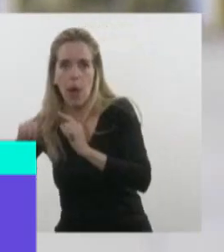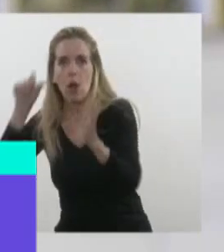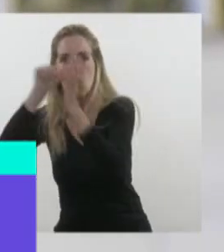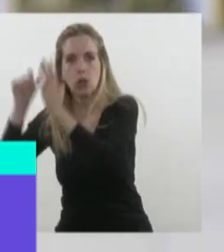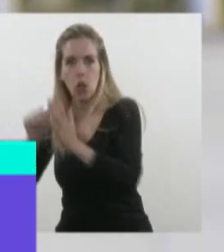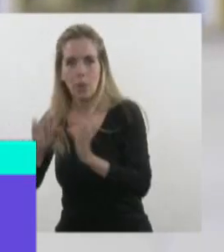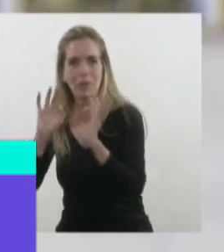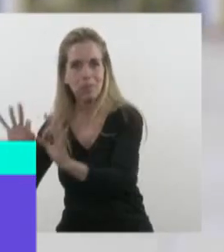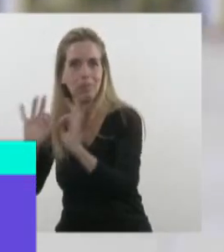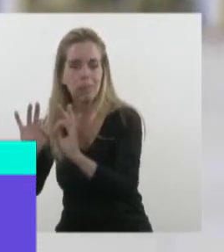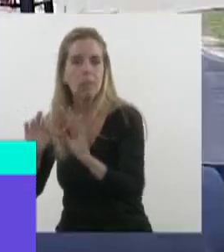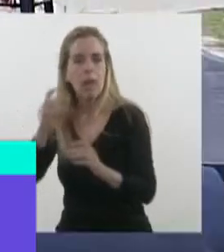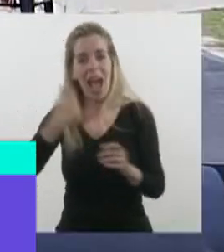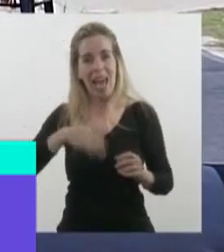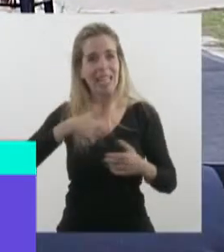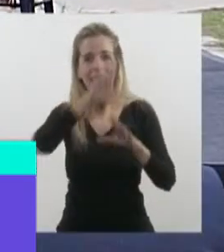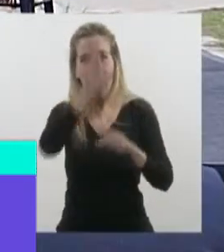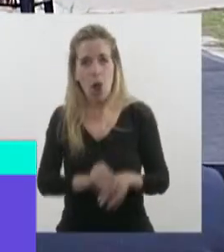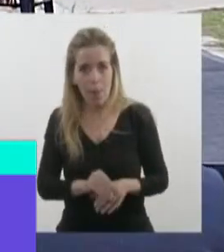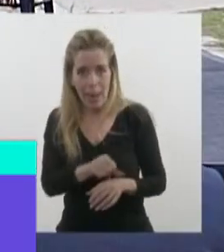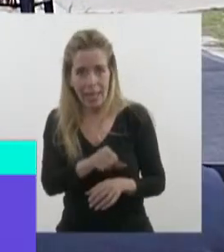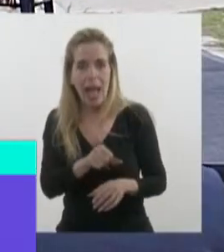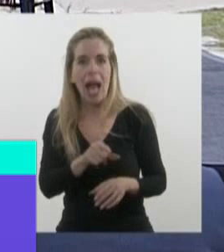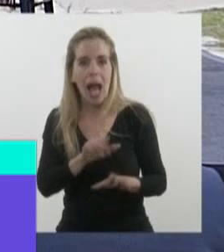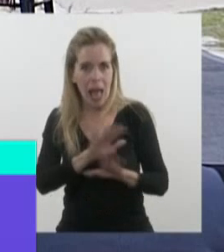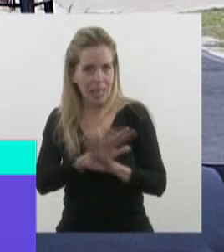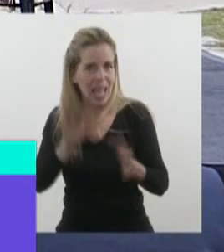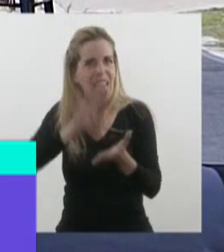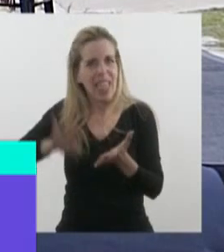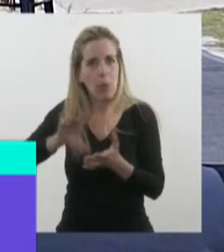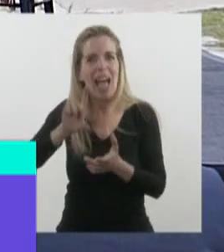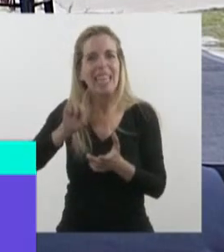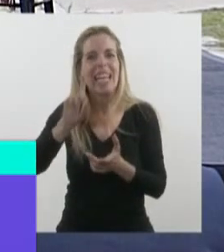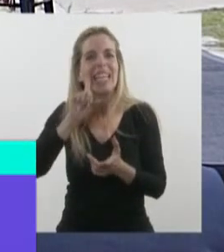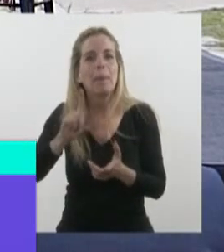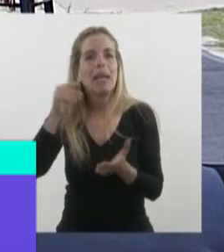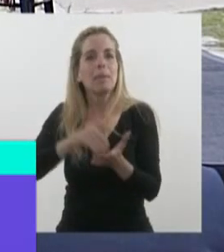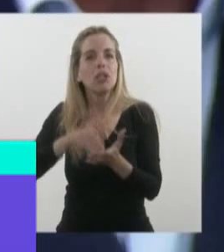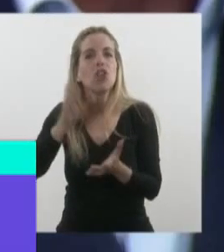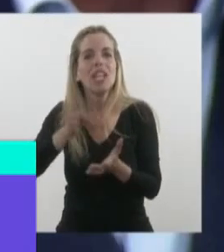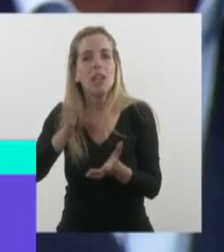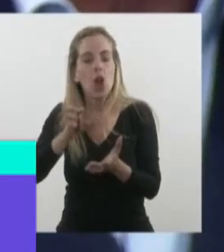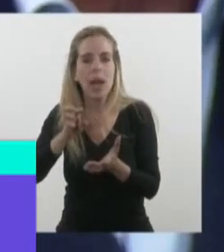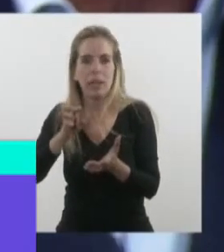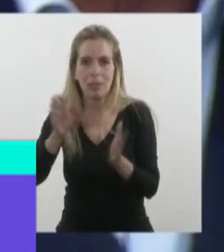nosotros, la Argentina en pleno, dejó de deber 30.000 millones de dólares que debían.